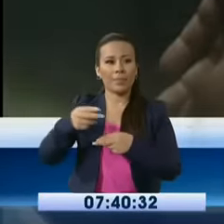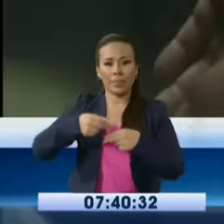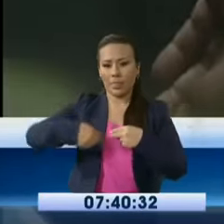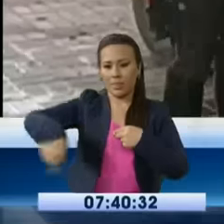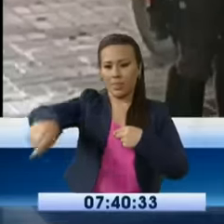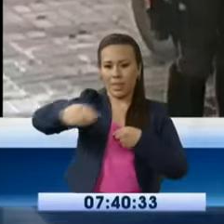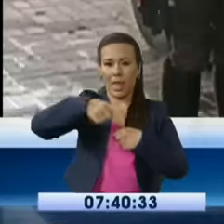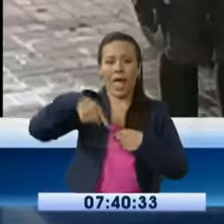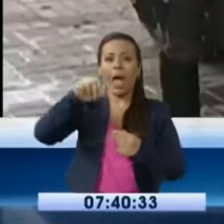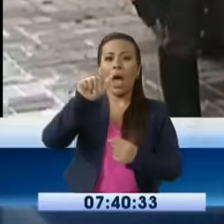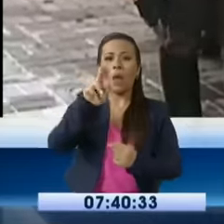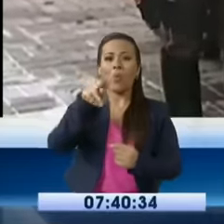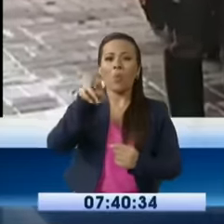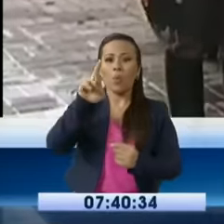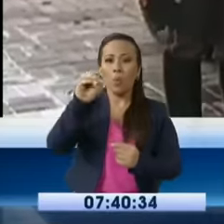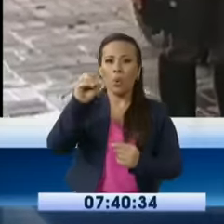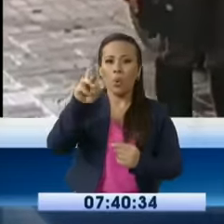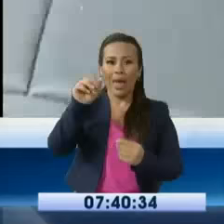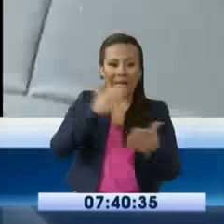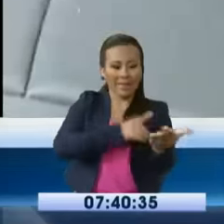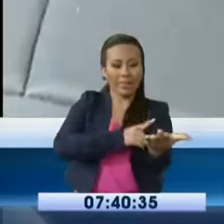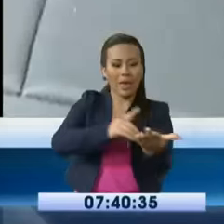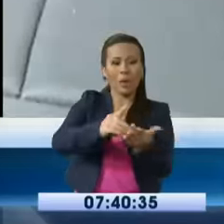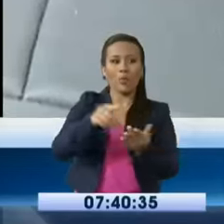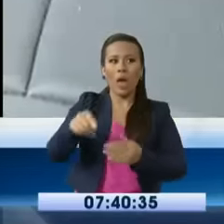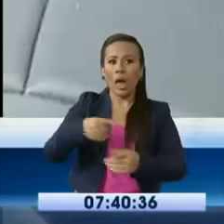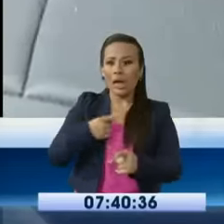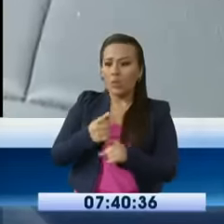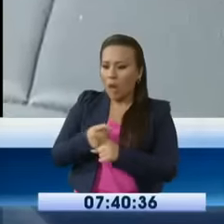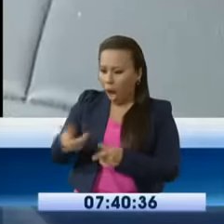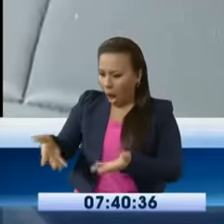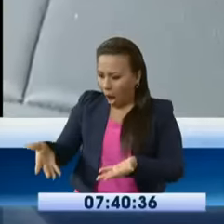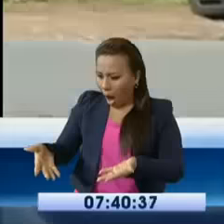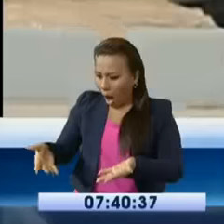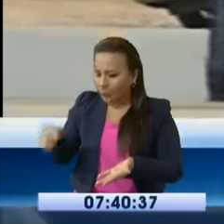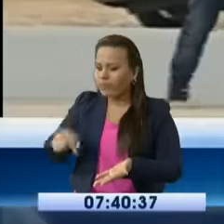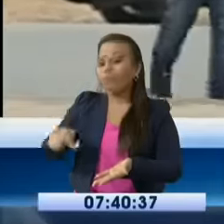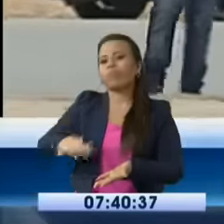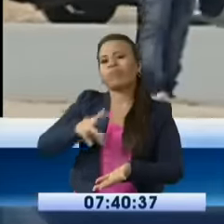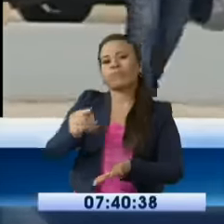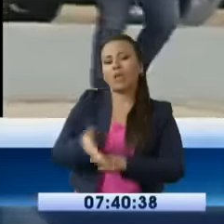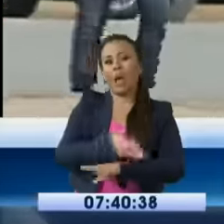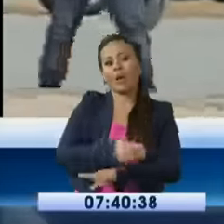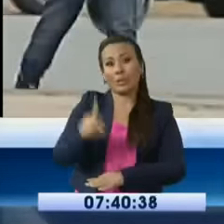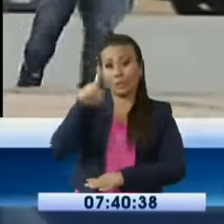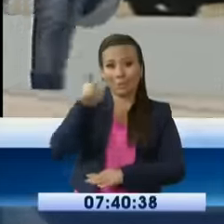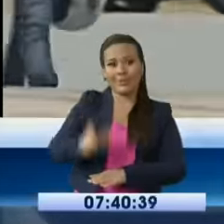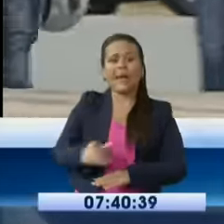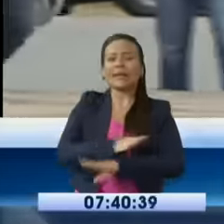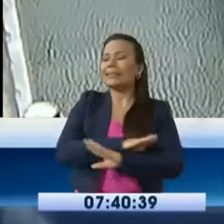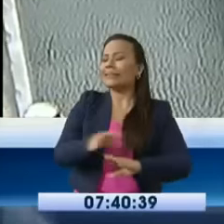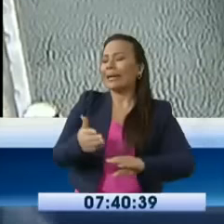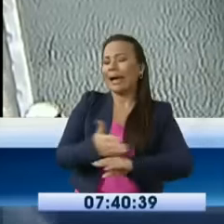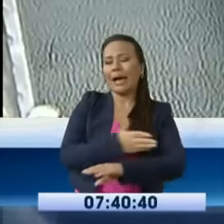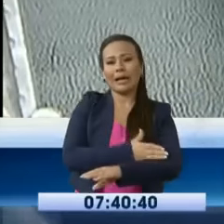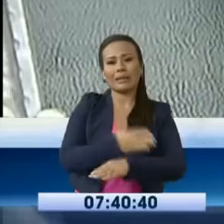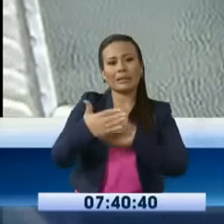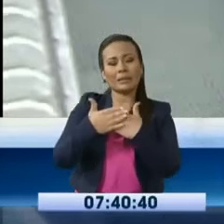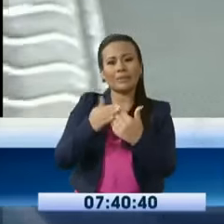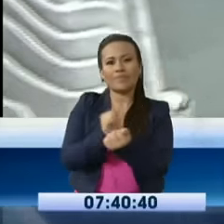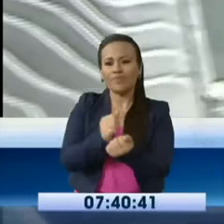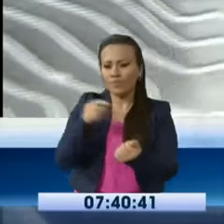La Aurora, del Cantón Daule, y en su poder se encontraron los equipos. Uno de los sospechosos presenta antecedentes penales. La